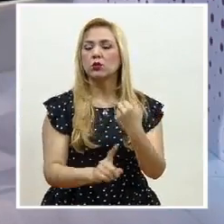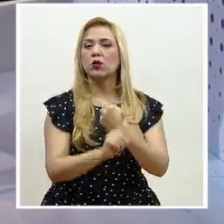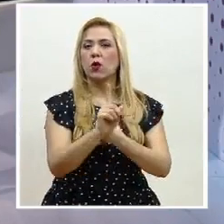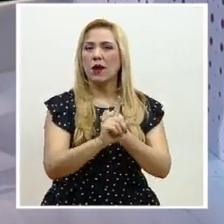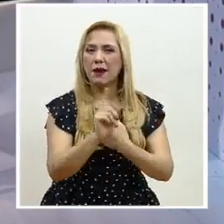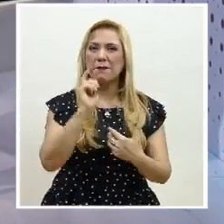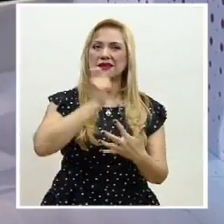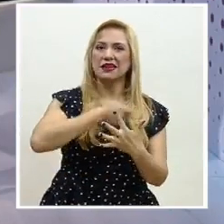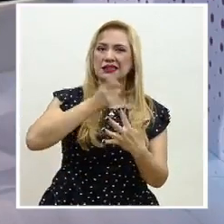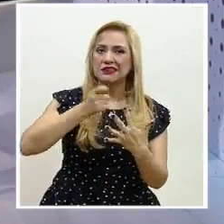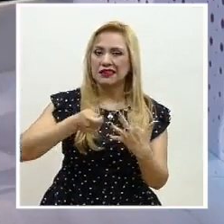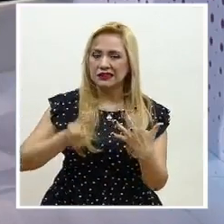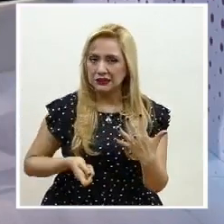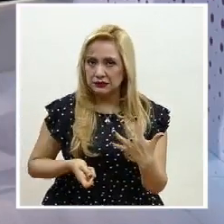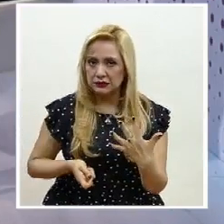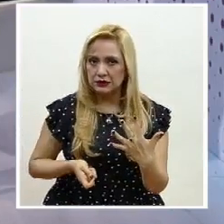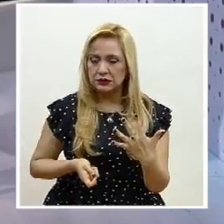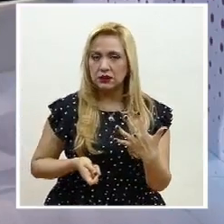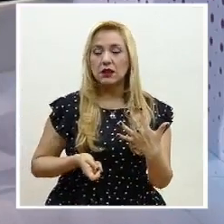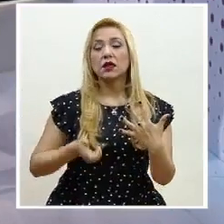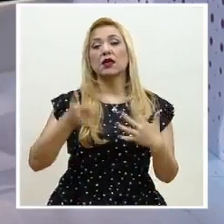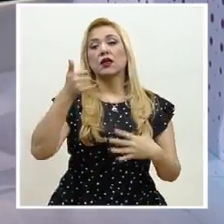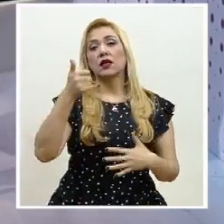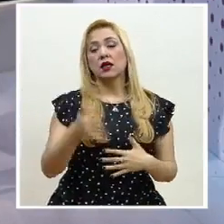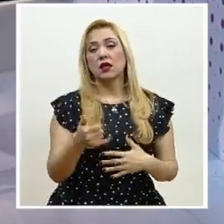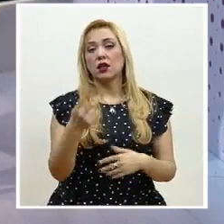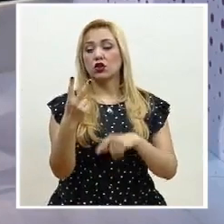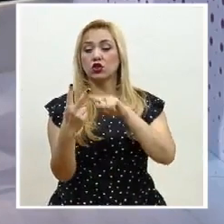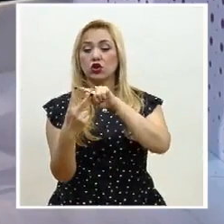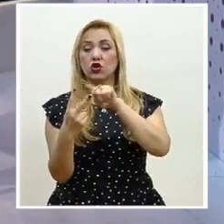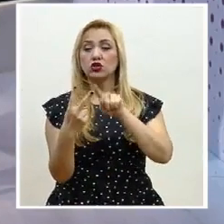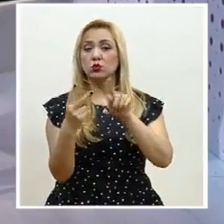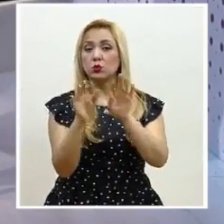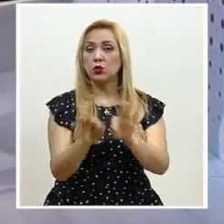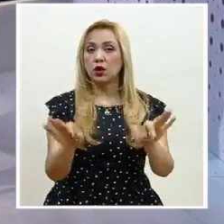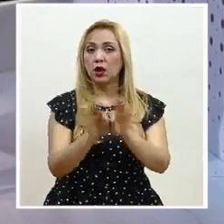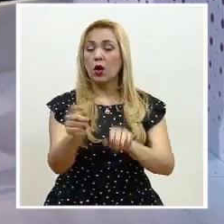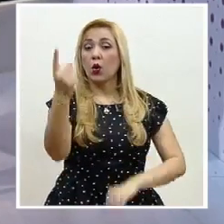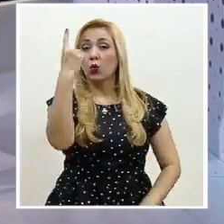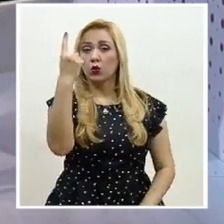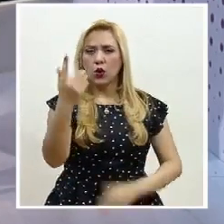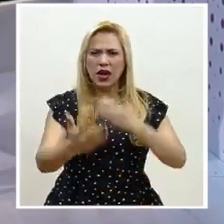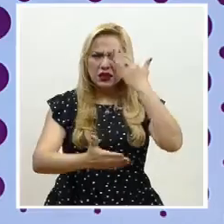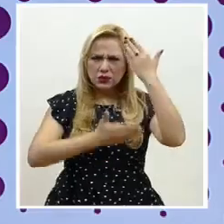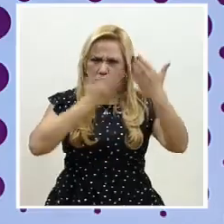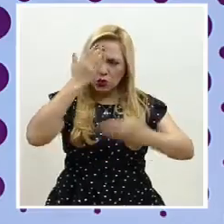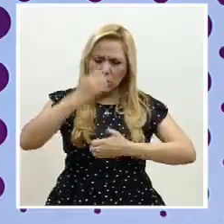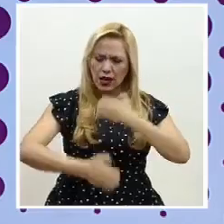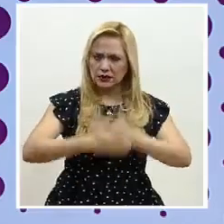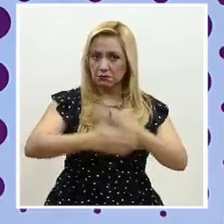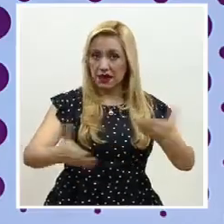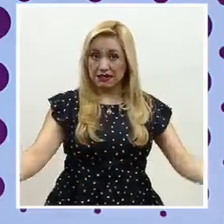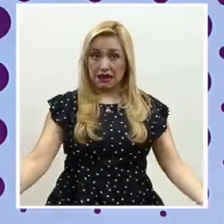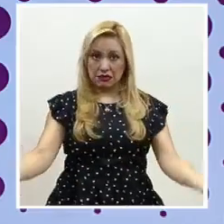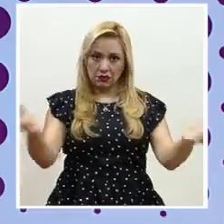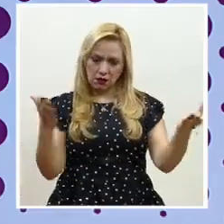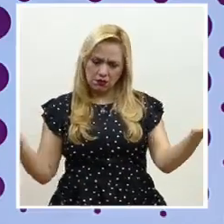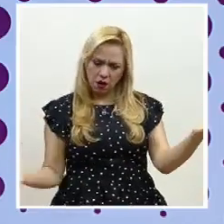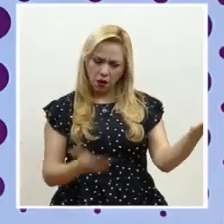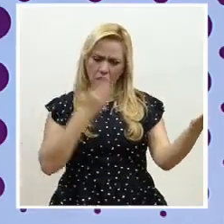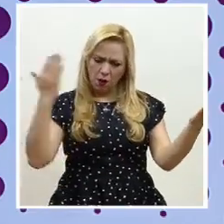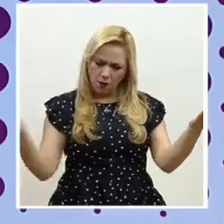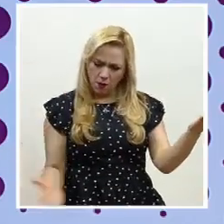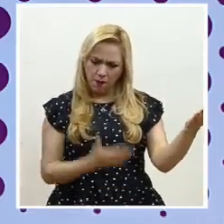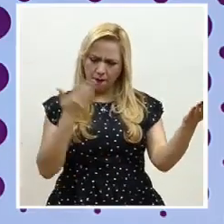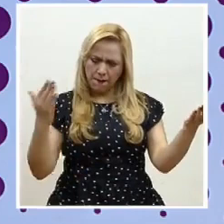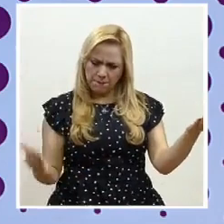diversas facetas que esto tiene como consecuencia de dos acciones principales. Uno, el estudio integral de un expediente que llega, el estudio del